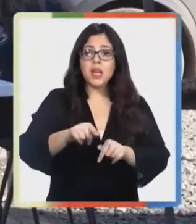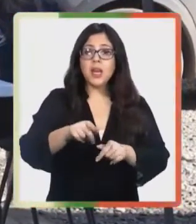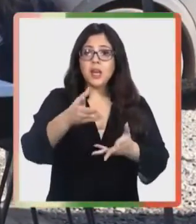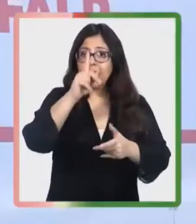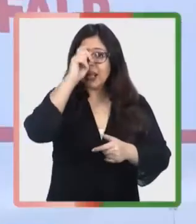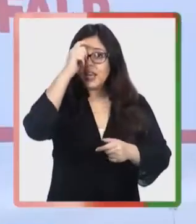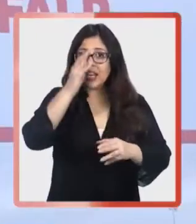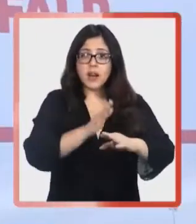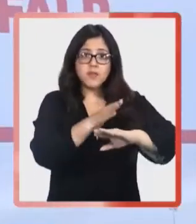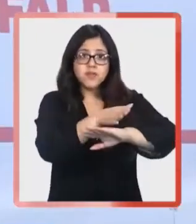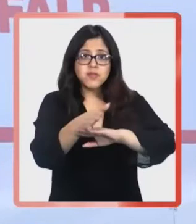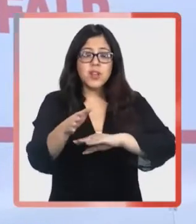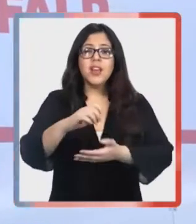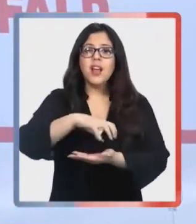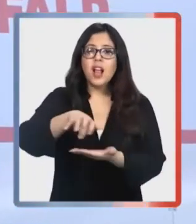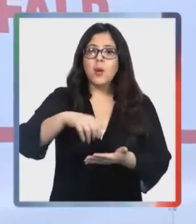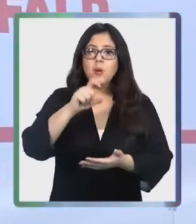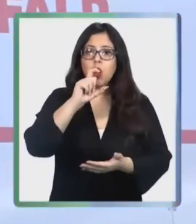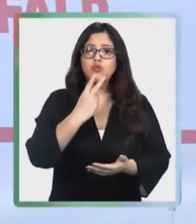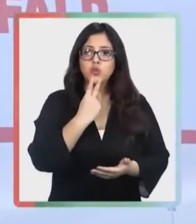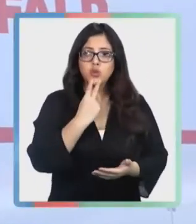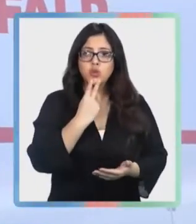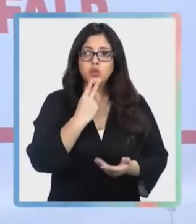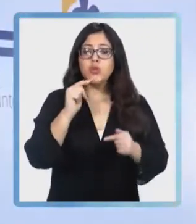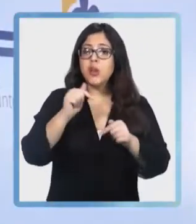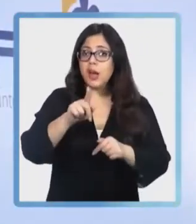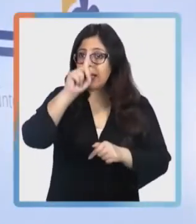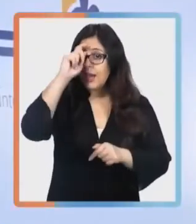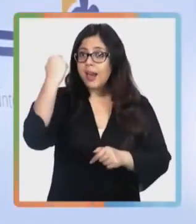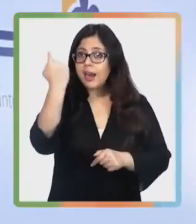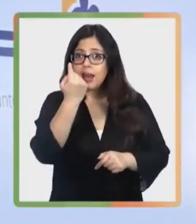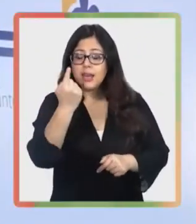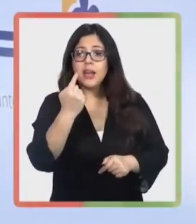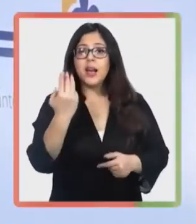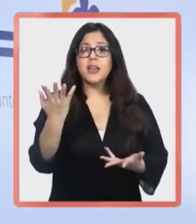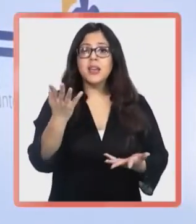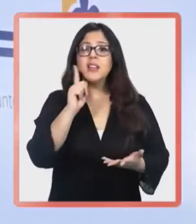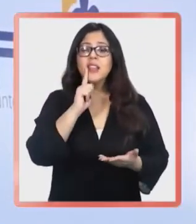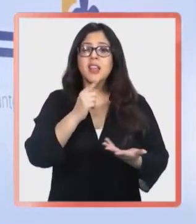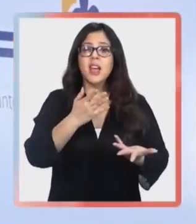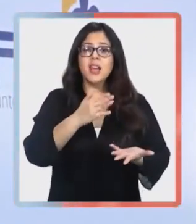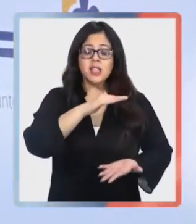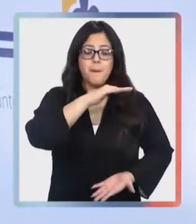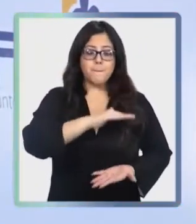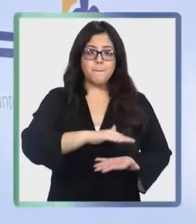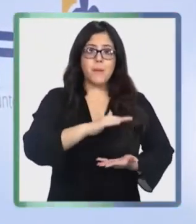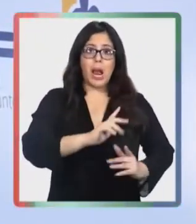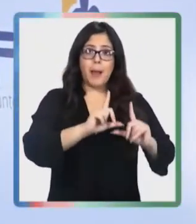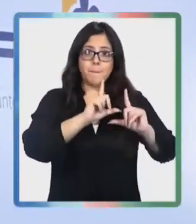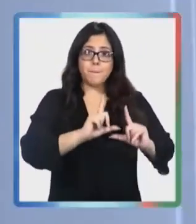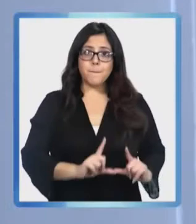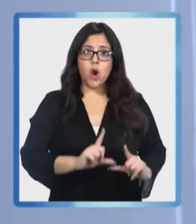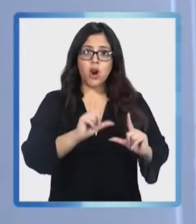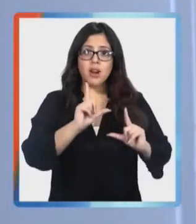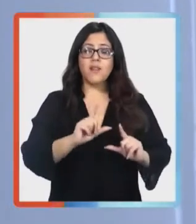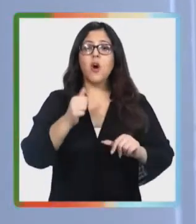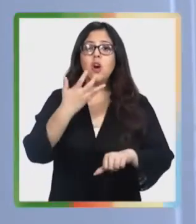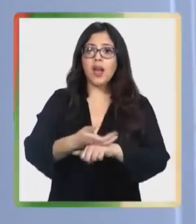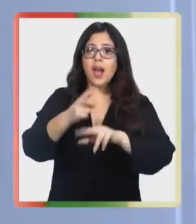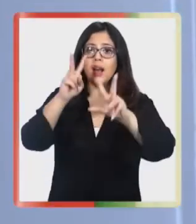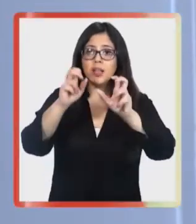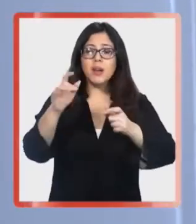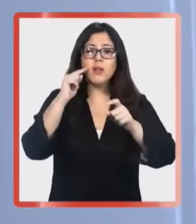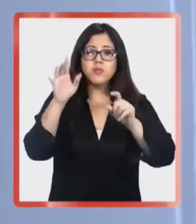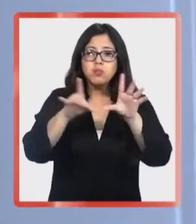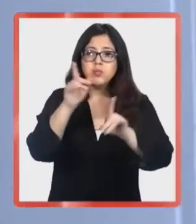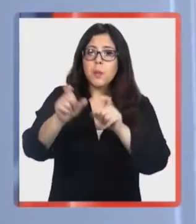que esta clínica móvil llegara a la comuna de constitución una clínica que cuenta con mamógrafos y especialistas que acuden en la detección